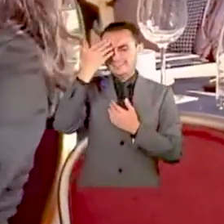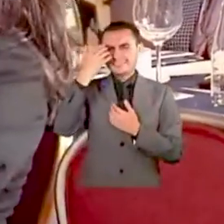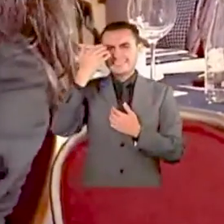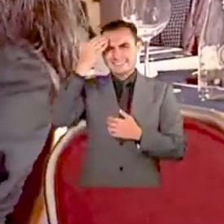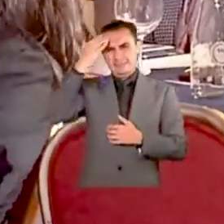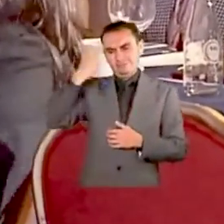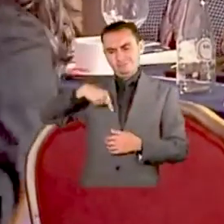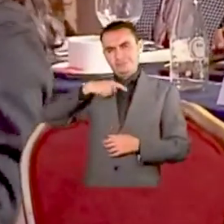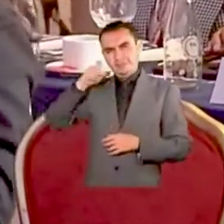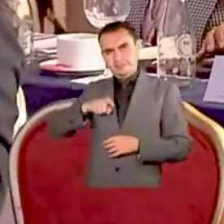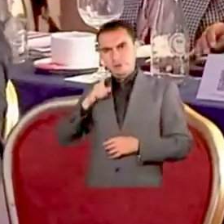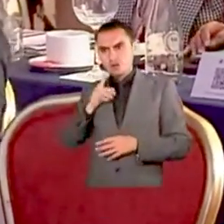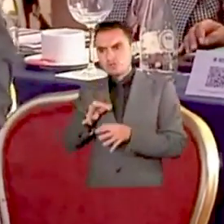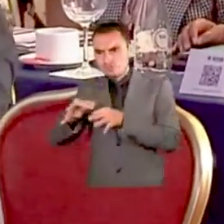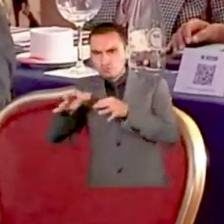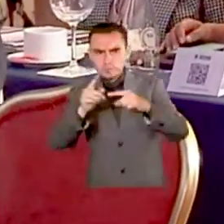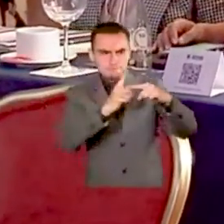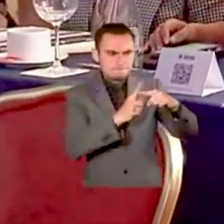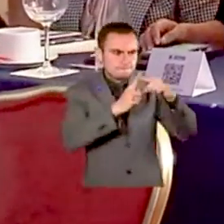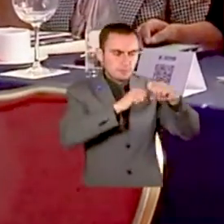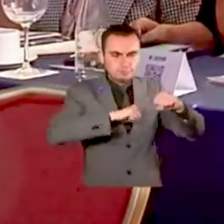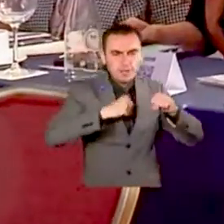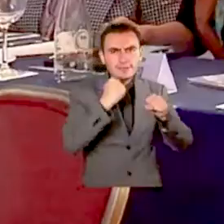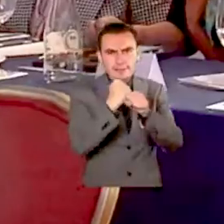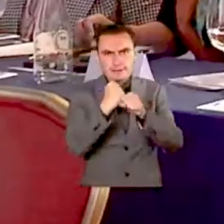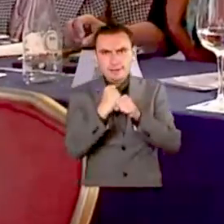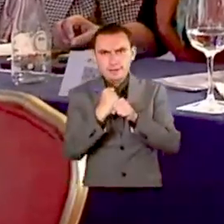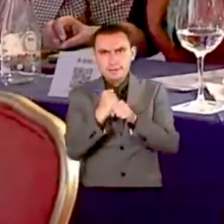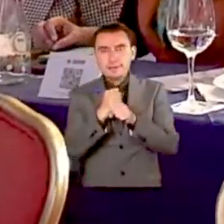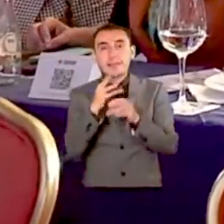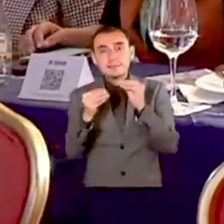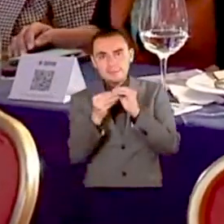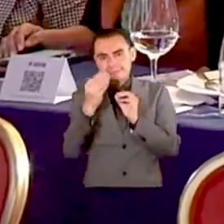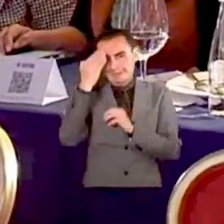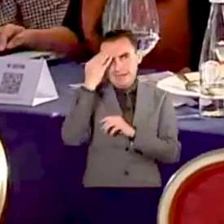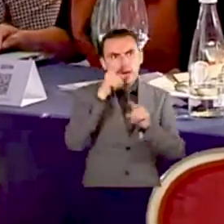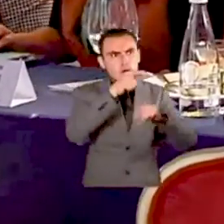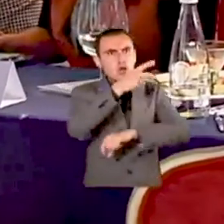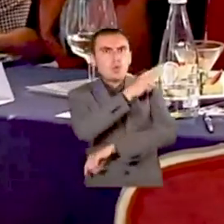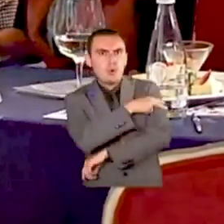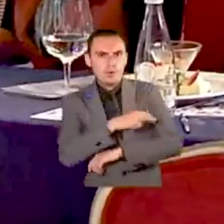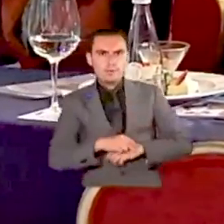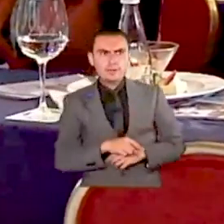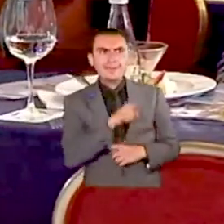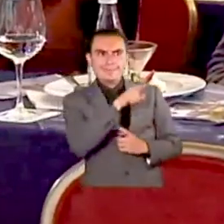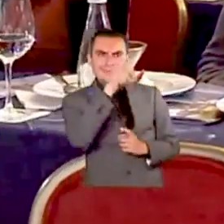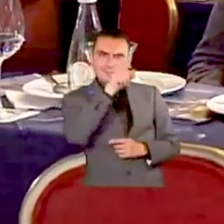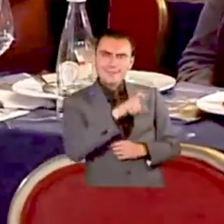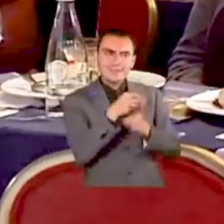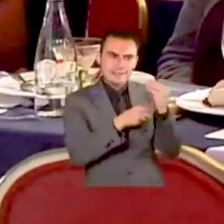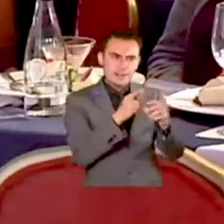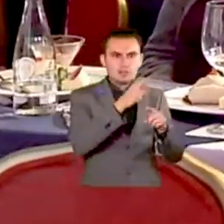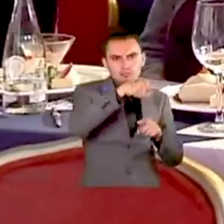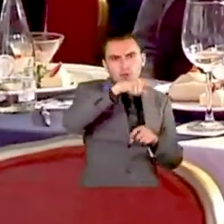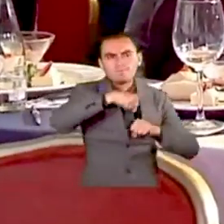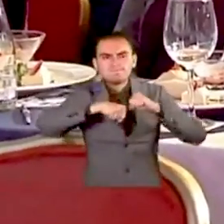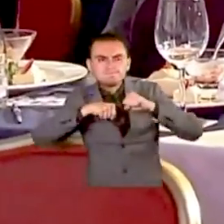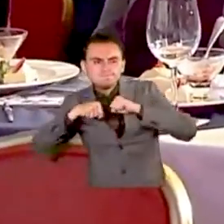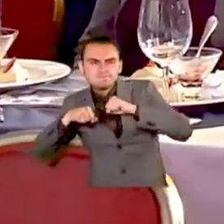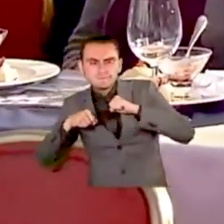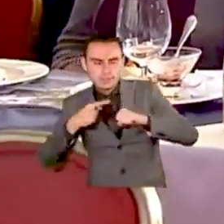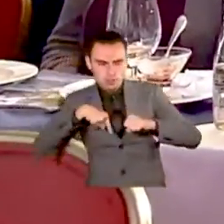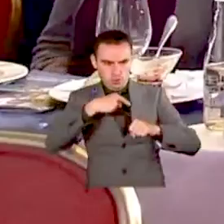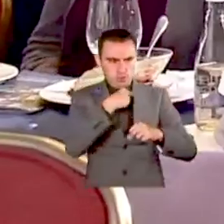trabajar con nuestros procuradores regionales y provinciales y, por supuesto, con los personeros, que son los representantes de la sociedad,